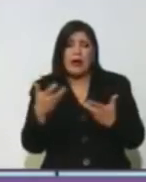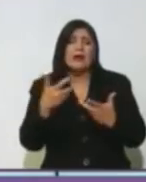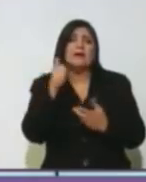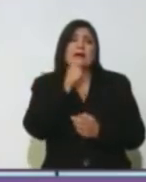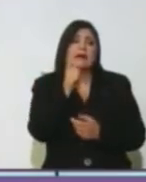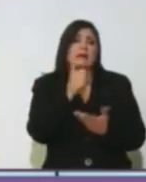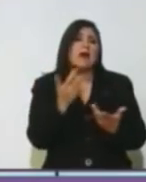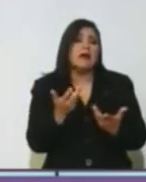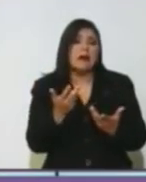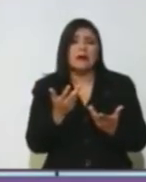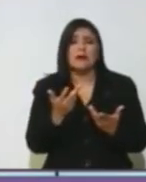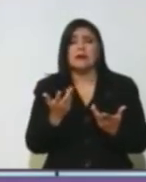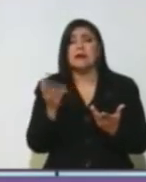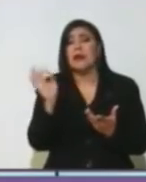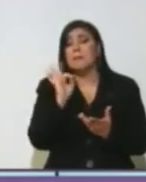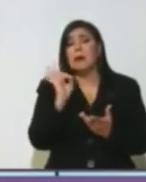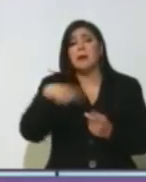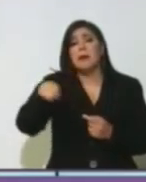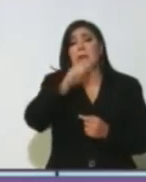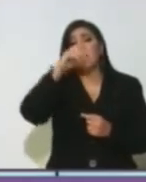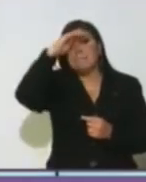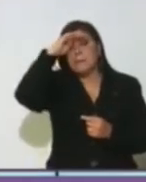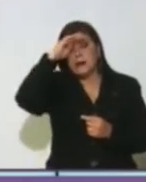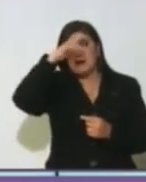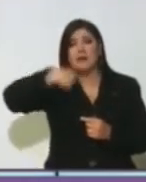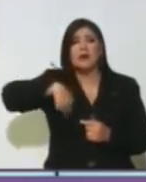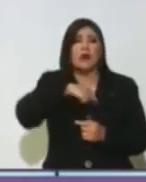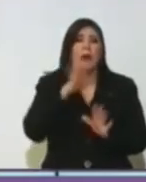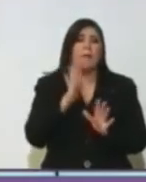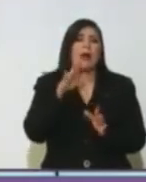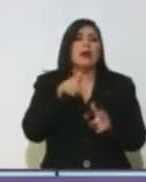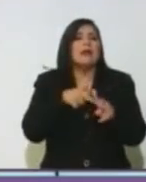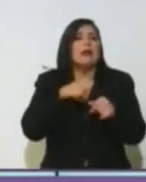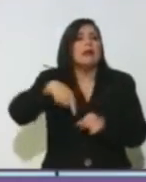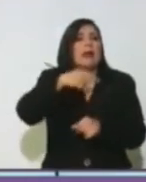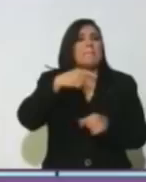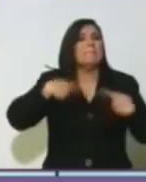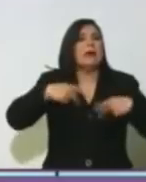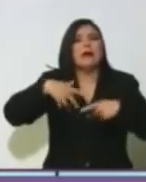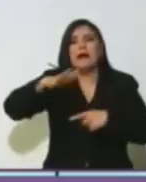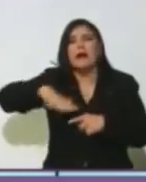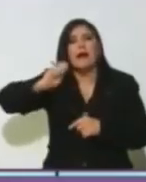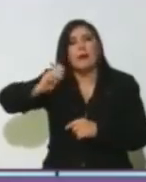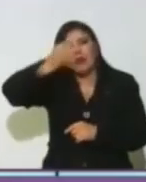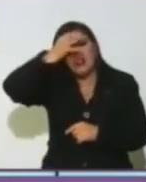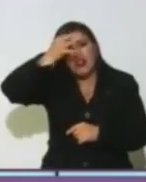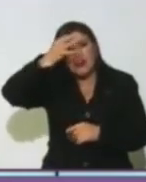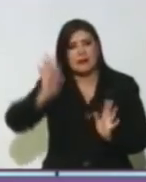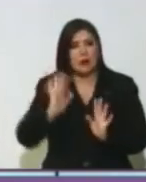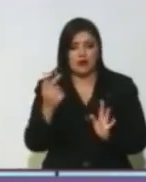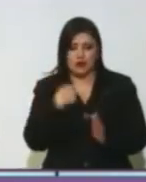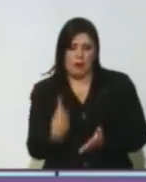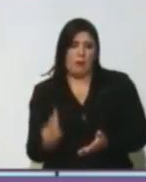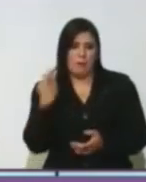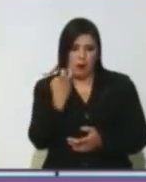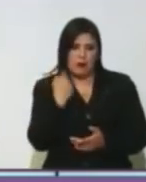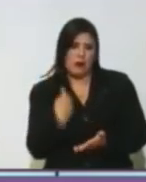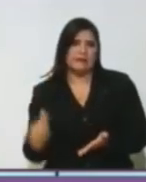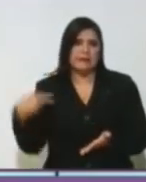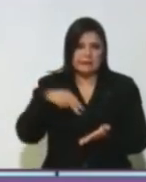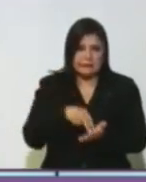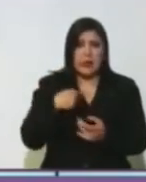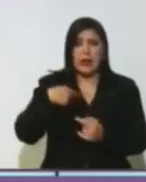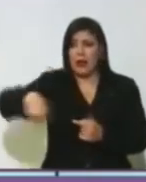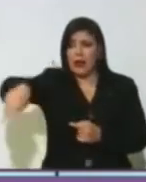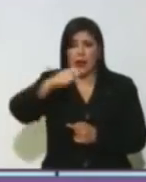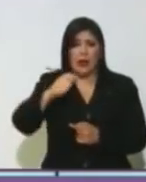a la mejor piensan ustedes que todavía somos tontos los ciudadanos por algo yo estoy aquí por algo los ciudadanos me